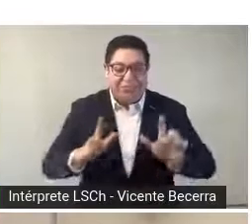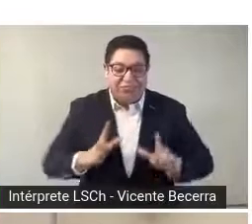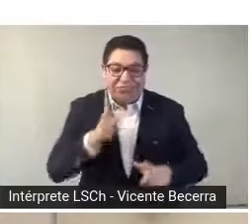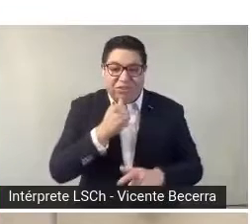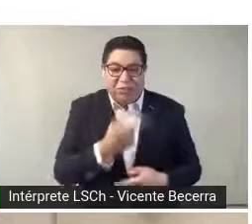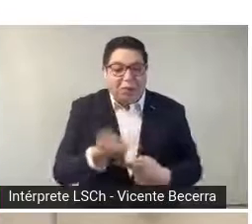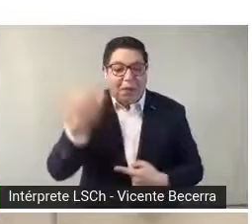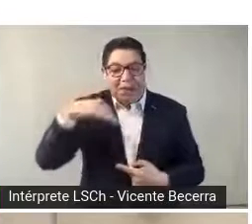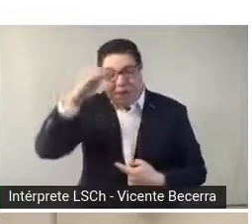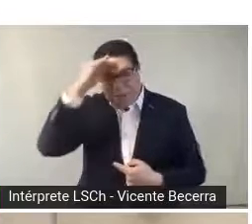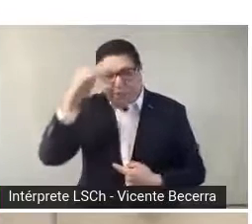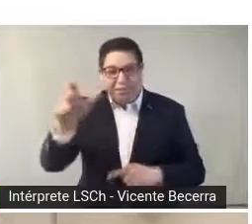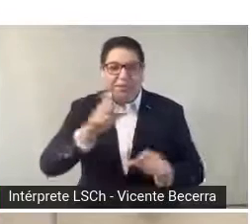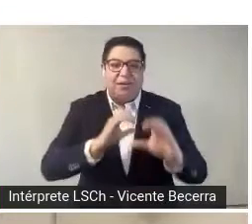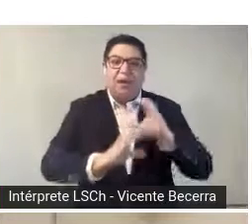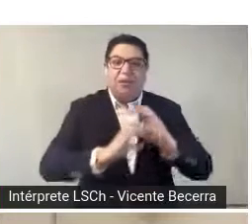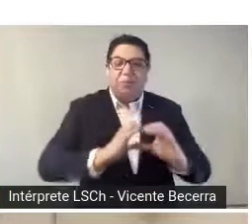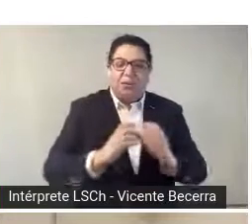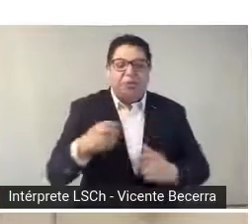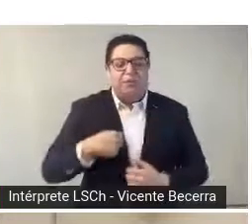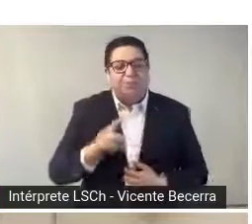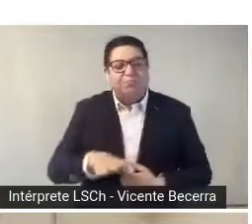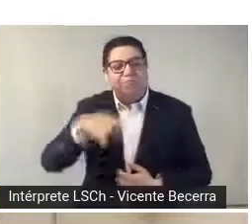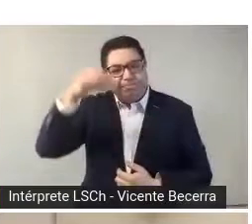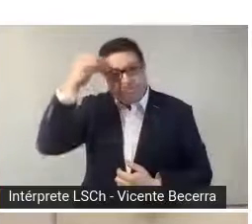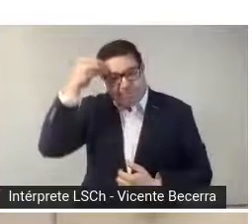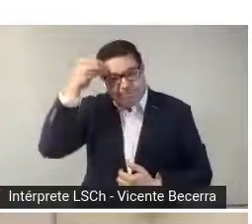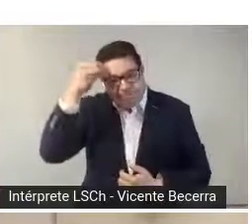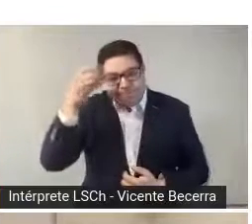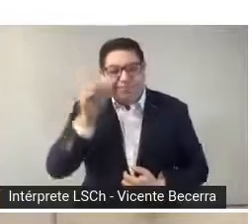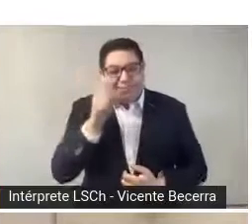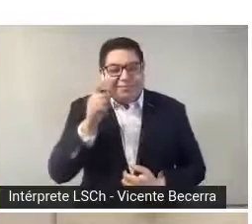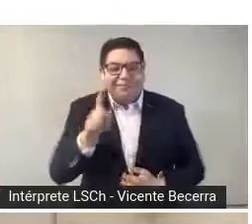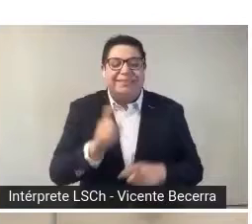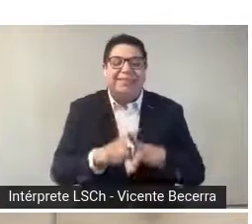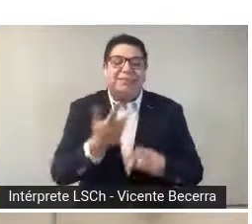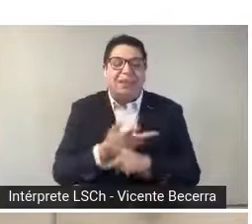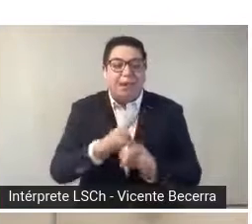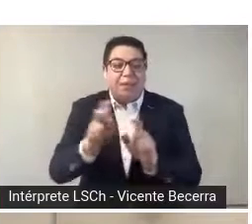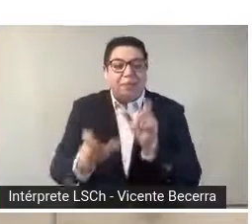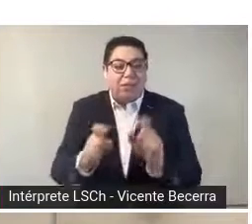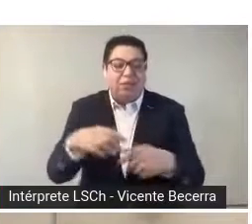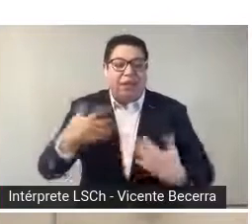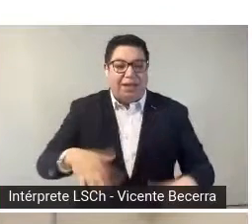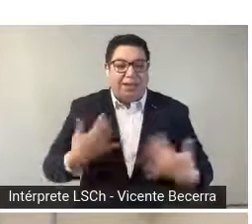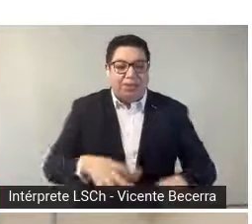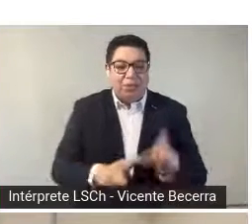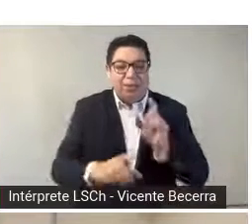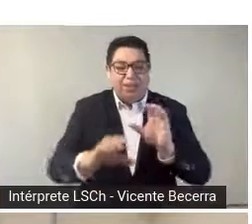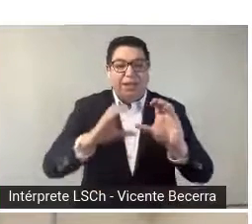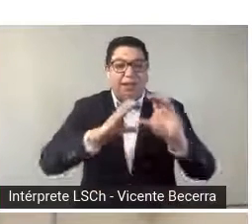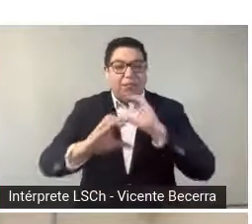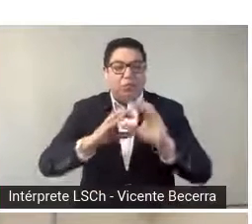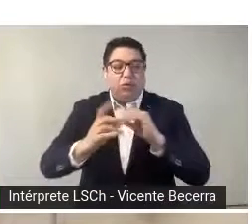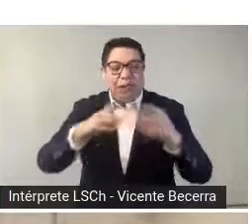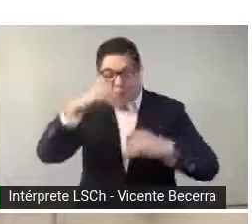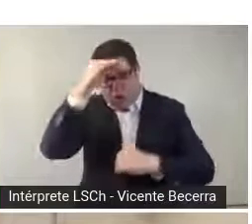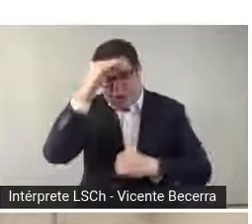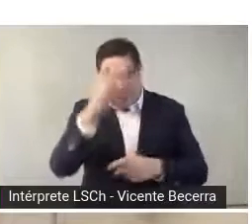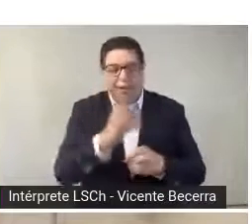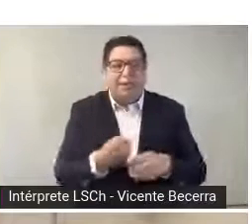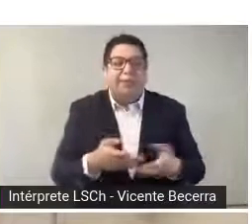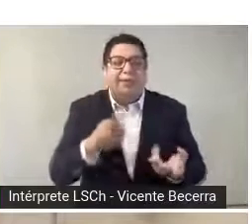en comunicación, pero entendimos que crear confianza en las personas a través de la comunicación, en